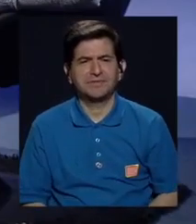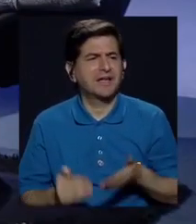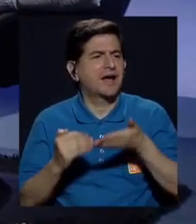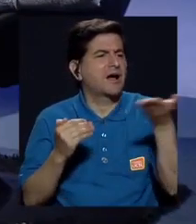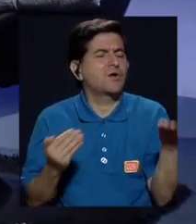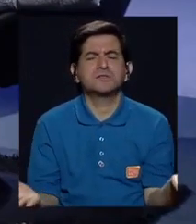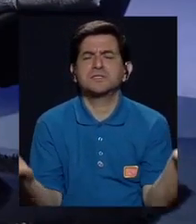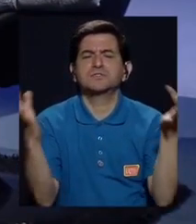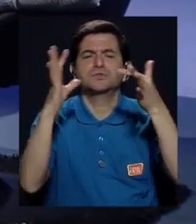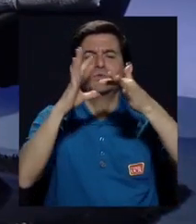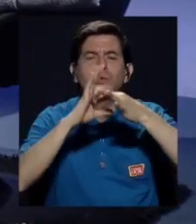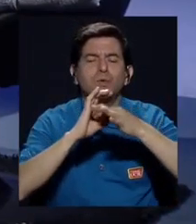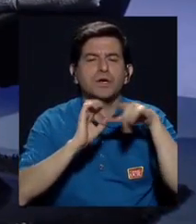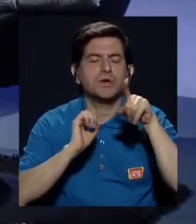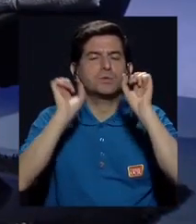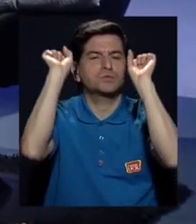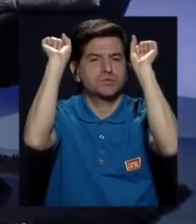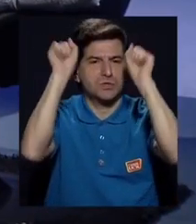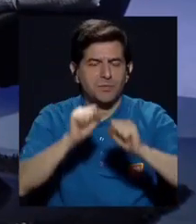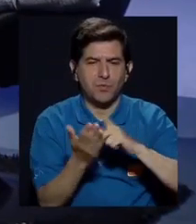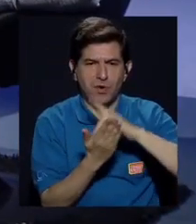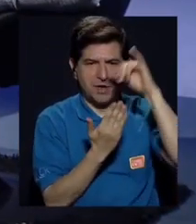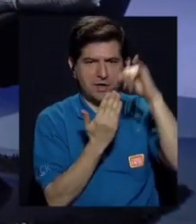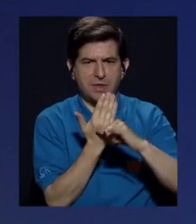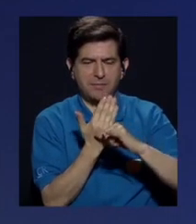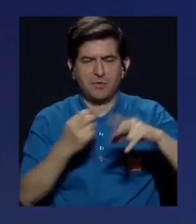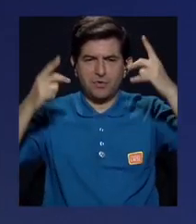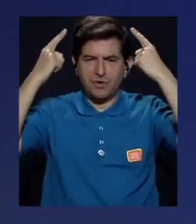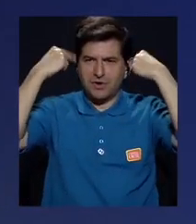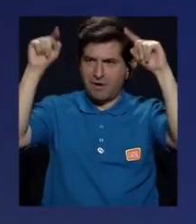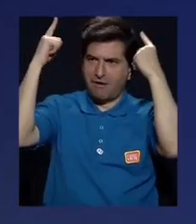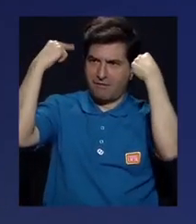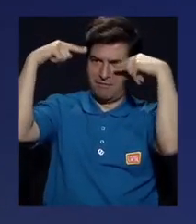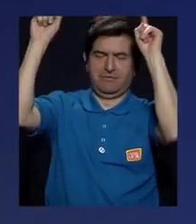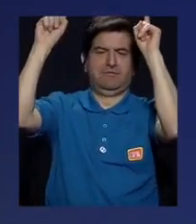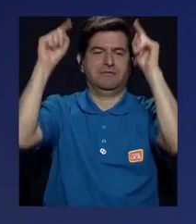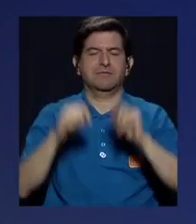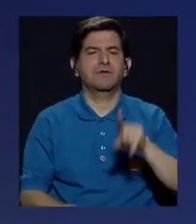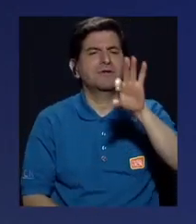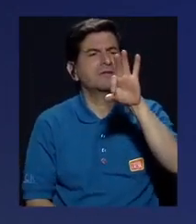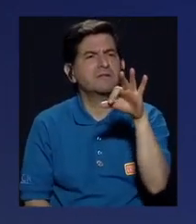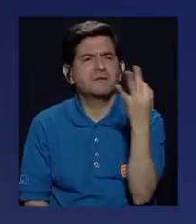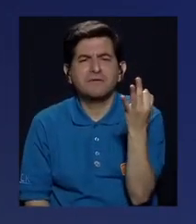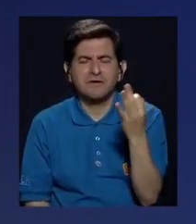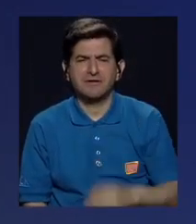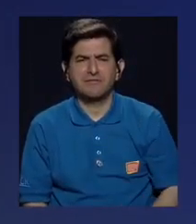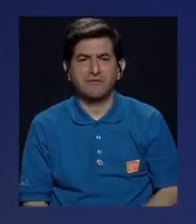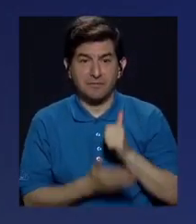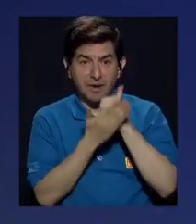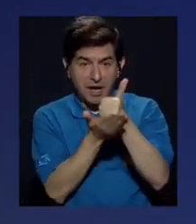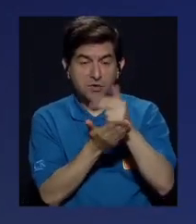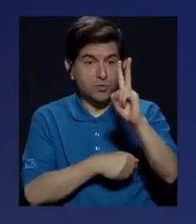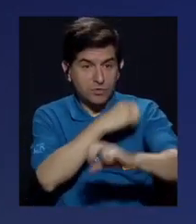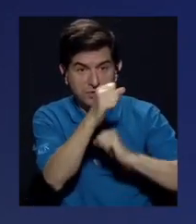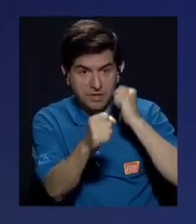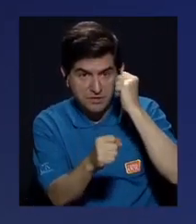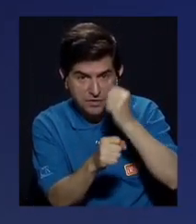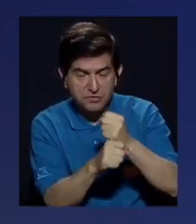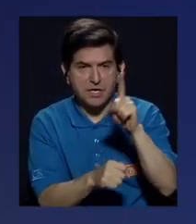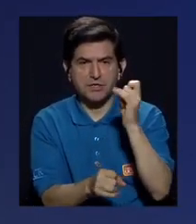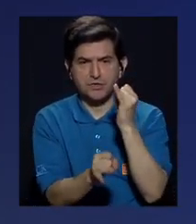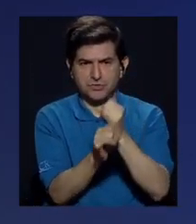se conjugan para que usted logre un proyecto exitoso que es de algún modo una beca por 2 años en